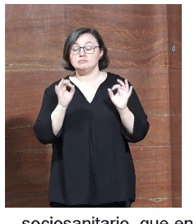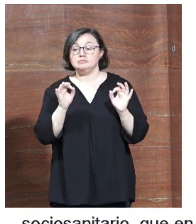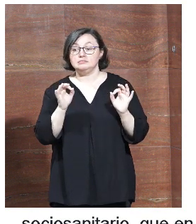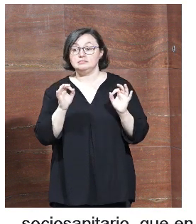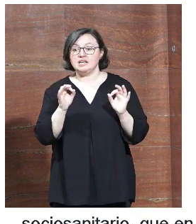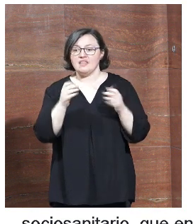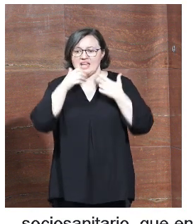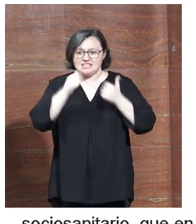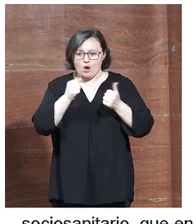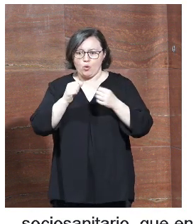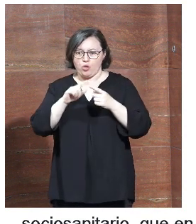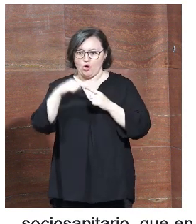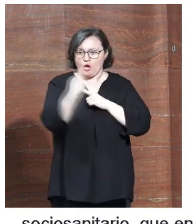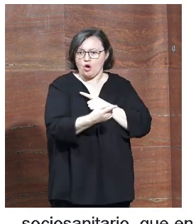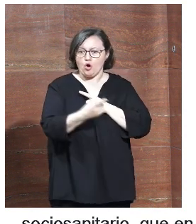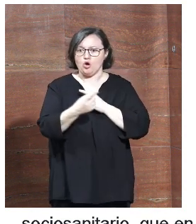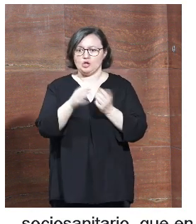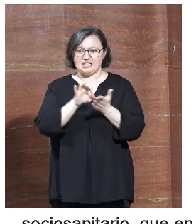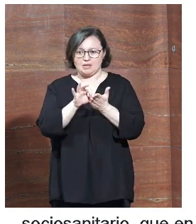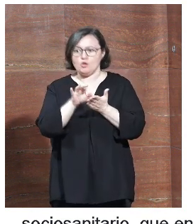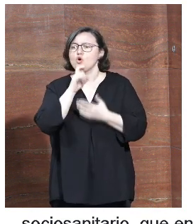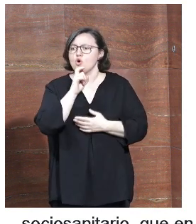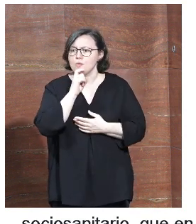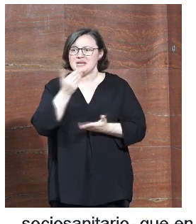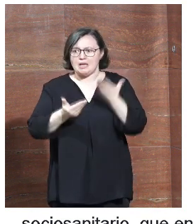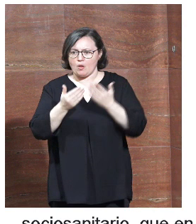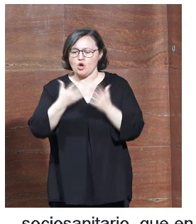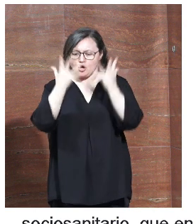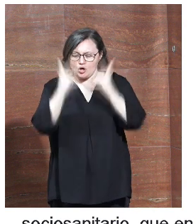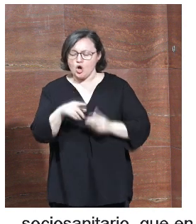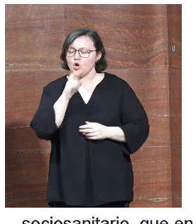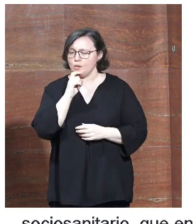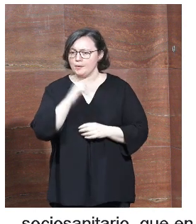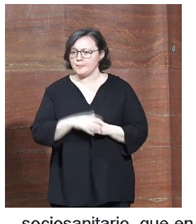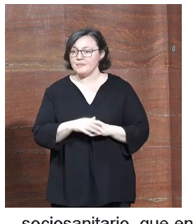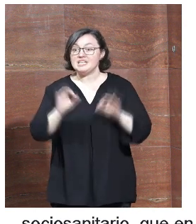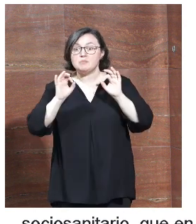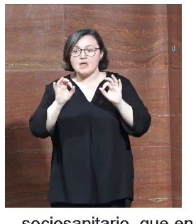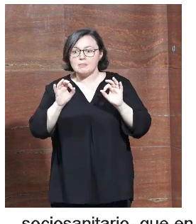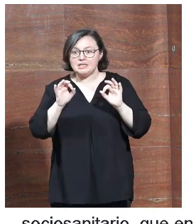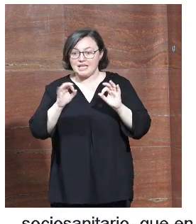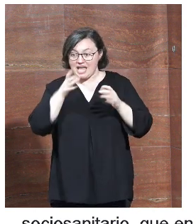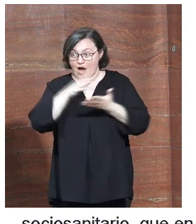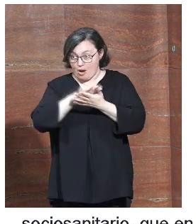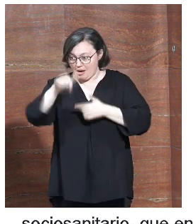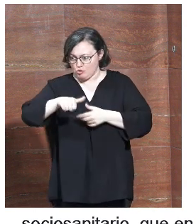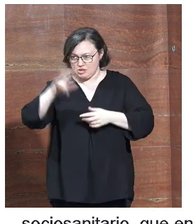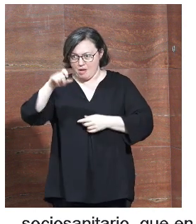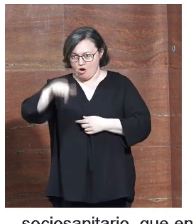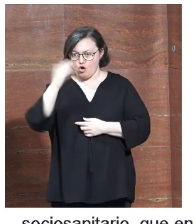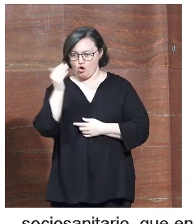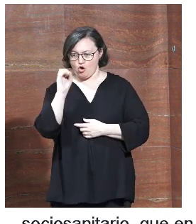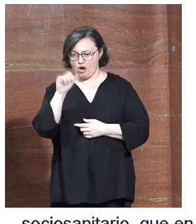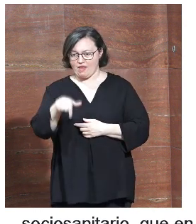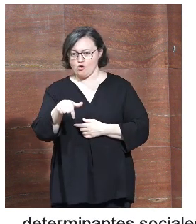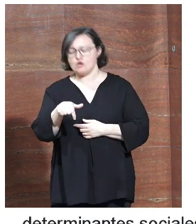la salud o los malestares de la población. Y especialmente, por lo que nos toca ahora, pues